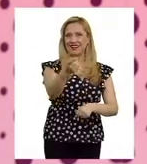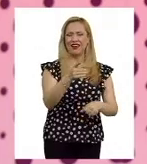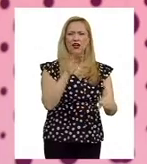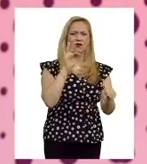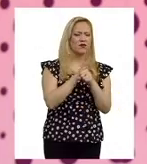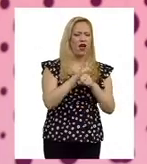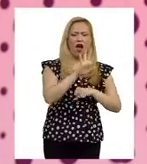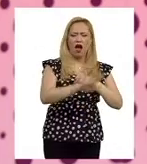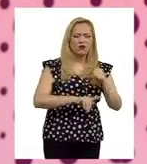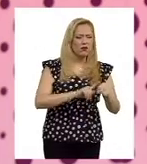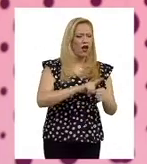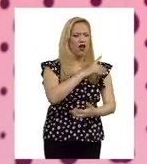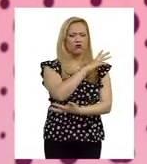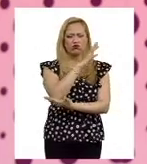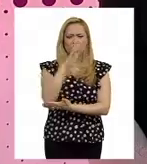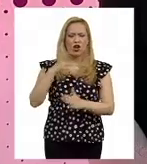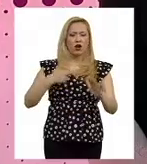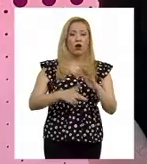ambientalistas desaparecidos,